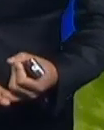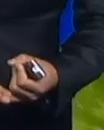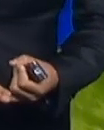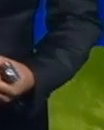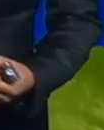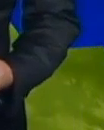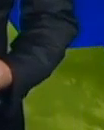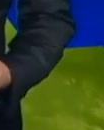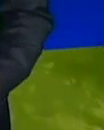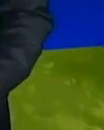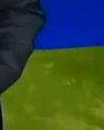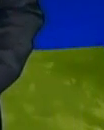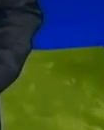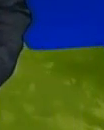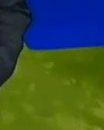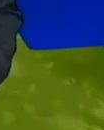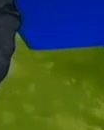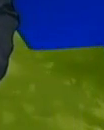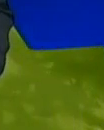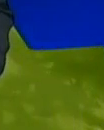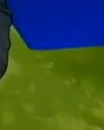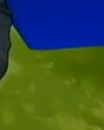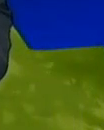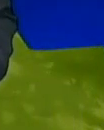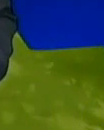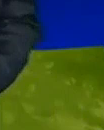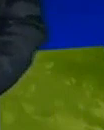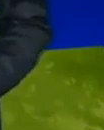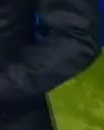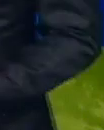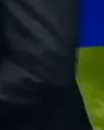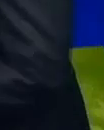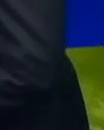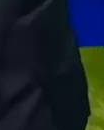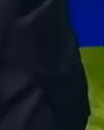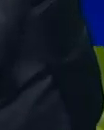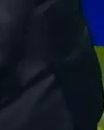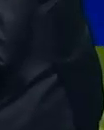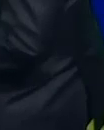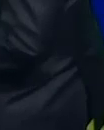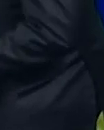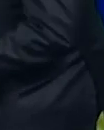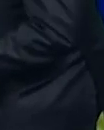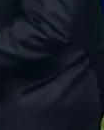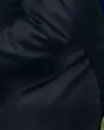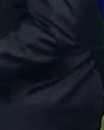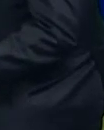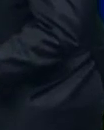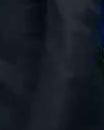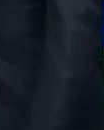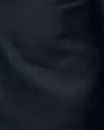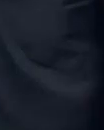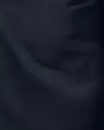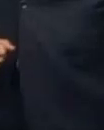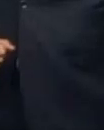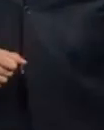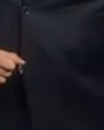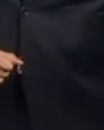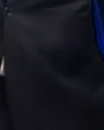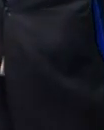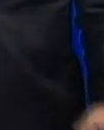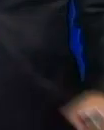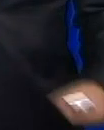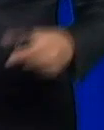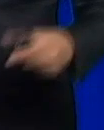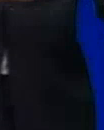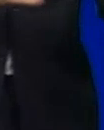tarde húmeda. Es por eso que vamos a tener algunas de esas precipitaciones localmente fuertes alrededor del norte de Bolivia. 31 la temperatura más alta para la